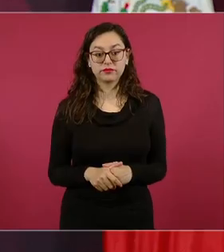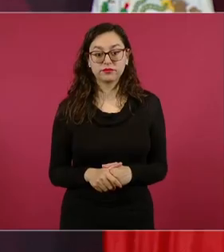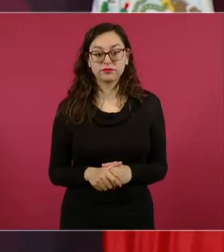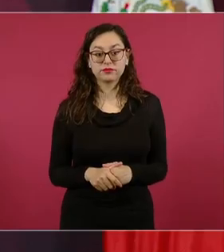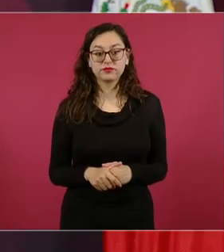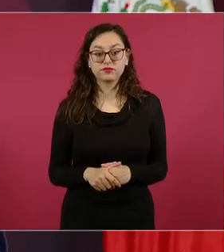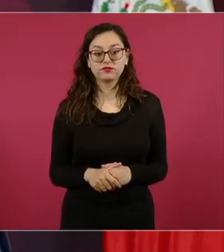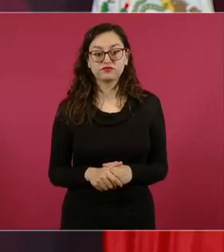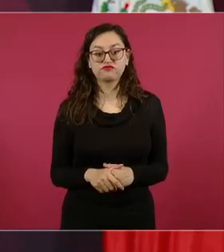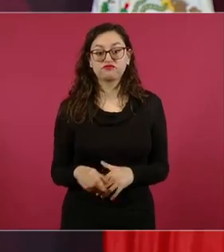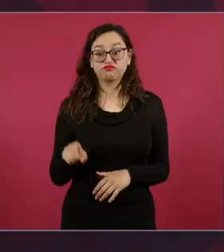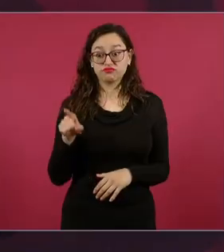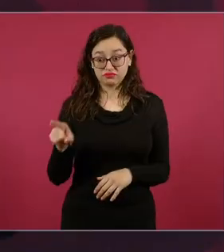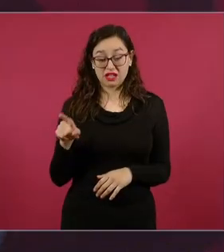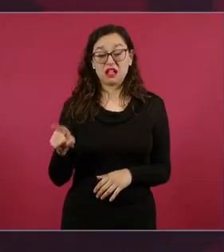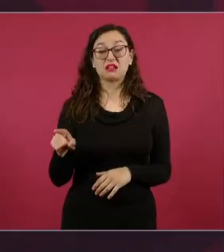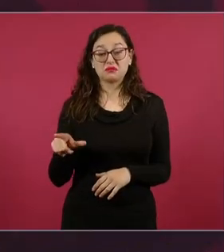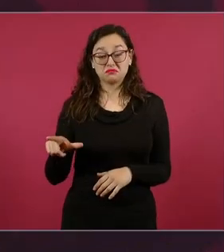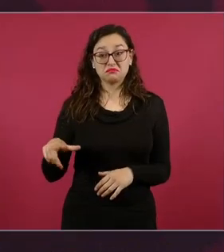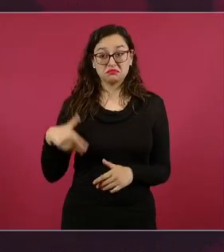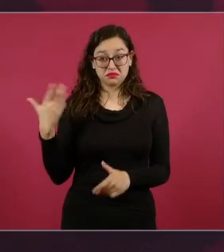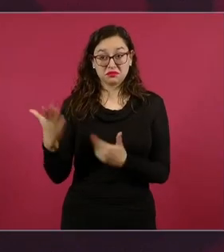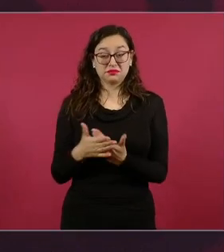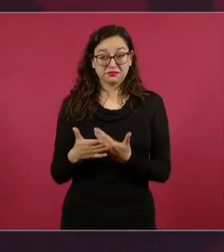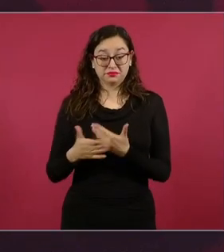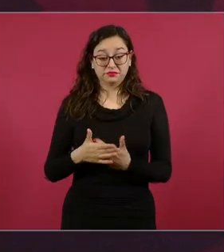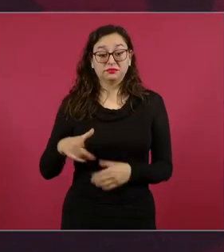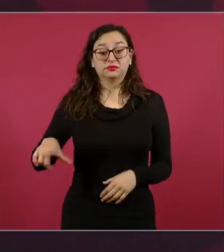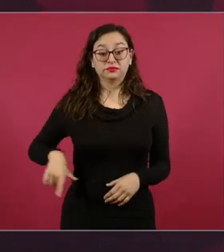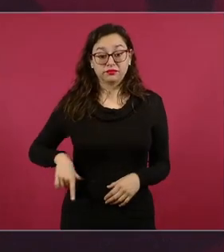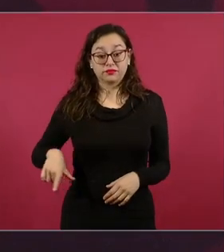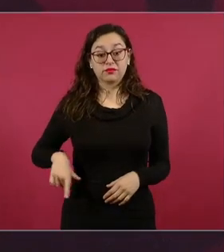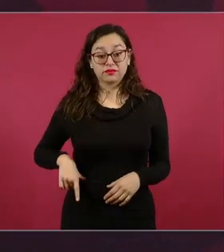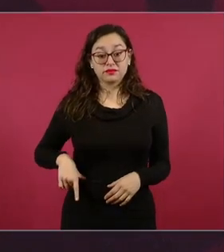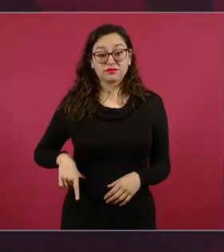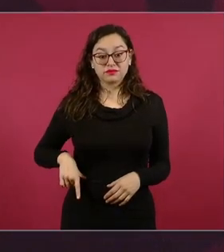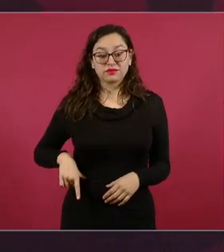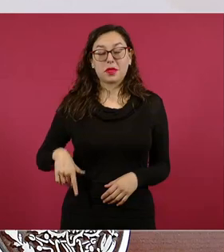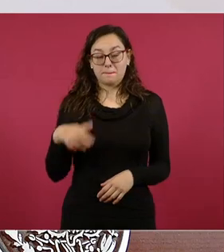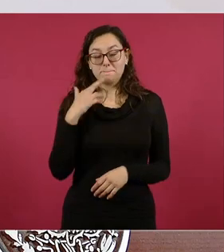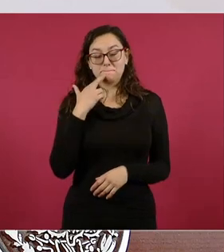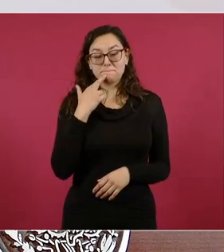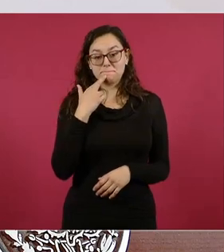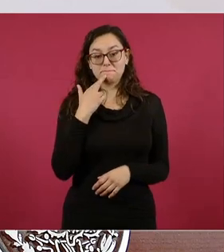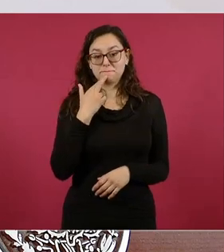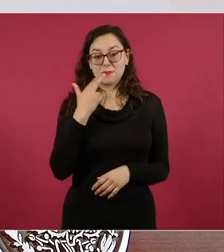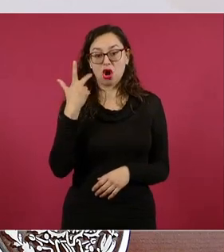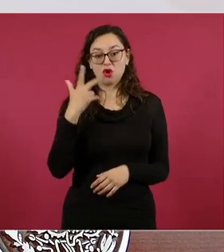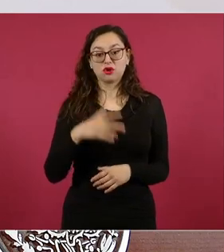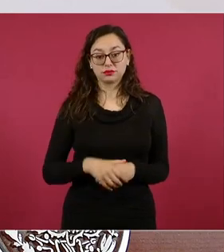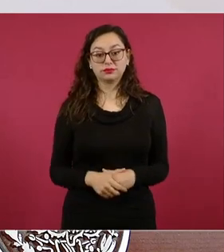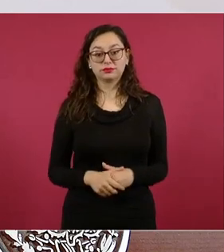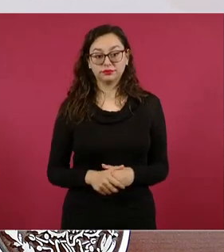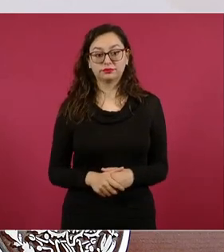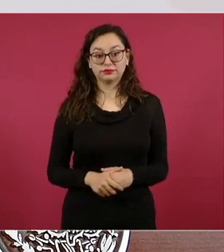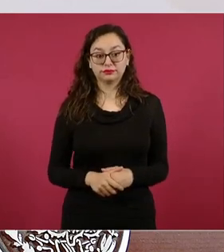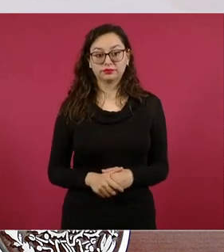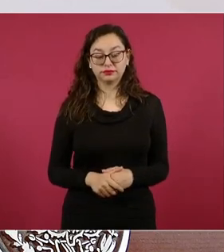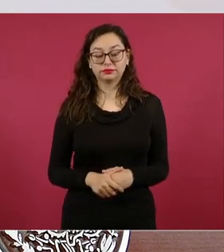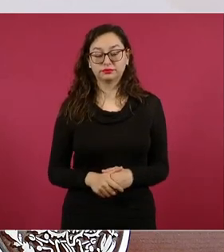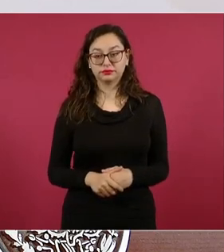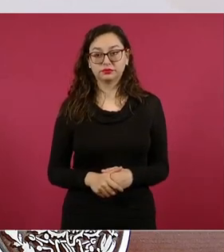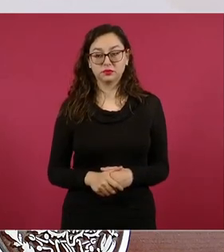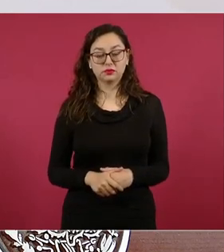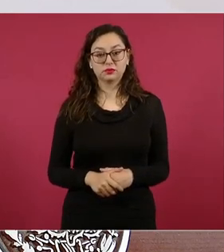Va a ser mejor el gobierno de Claudia Sheinbaum que el de